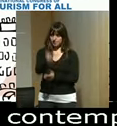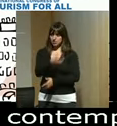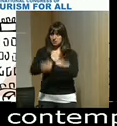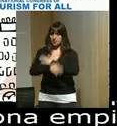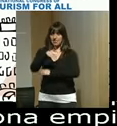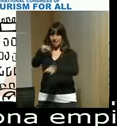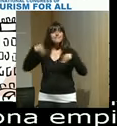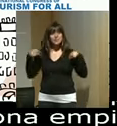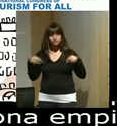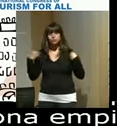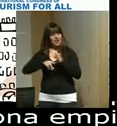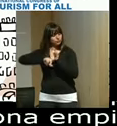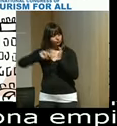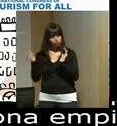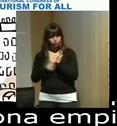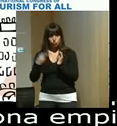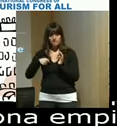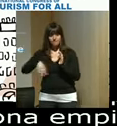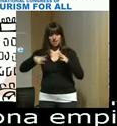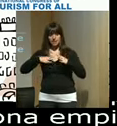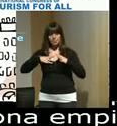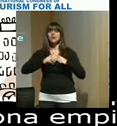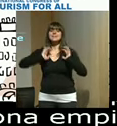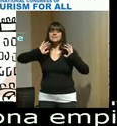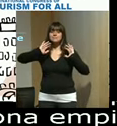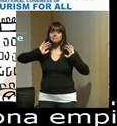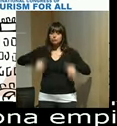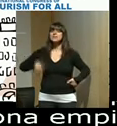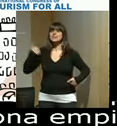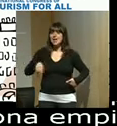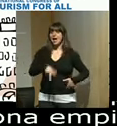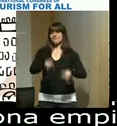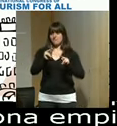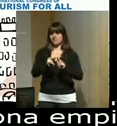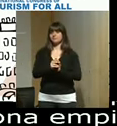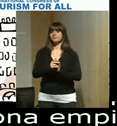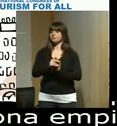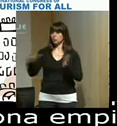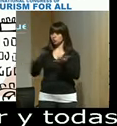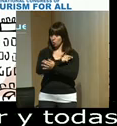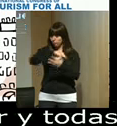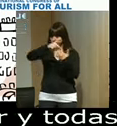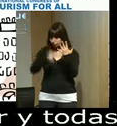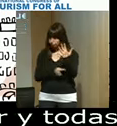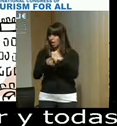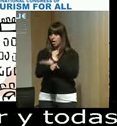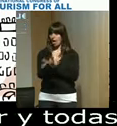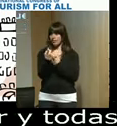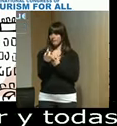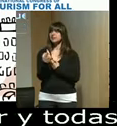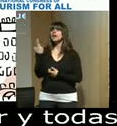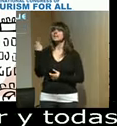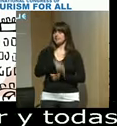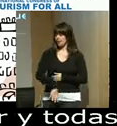discapacidad disfruta plenamente de su día de ocio. También quisiera resaltar, como decía